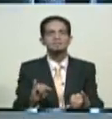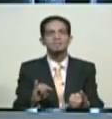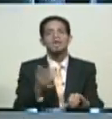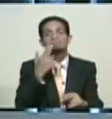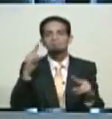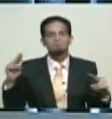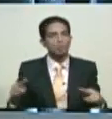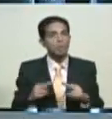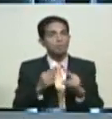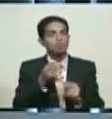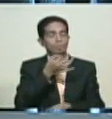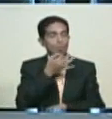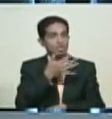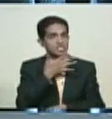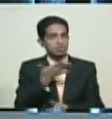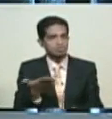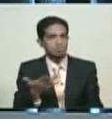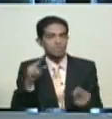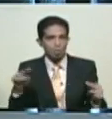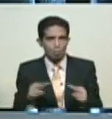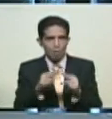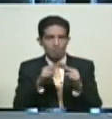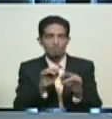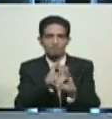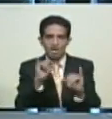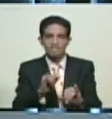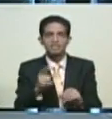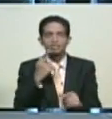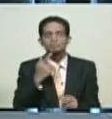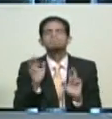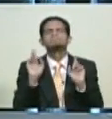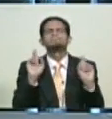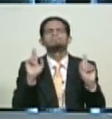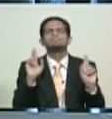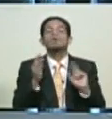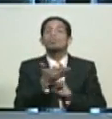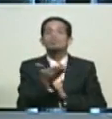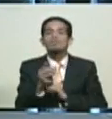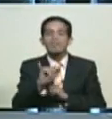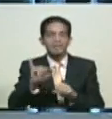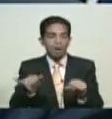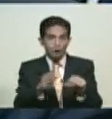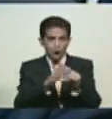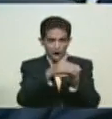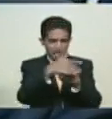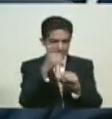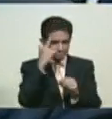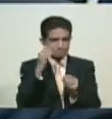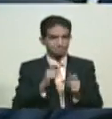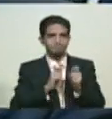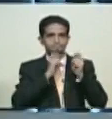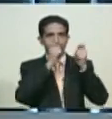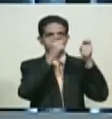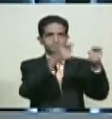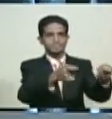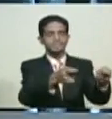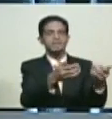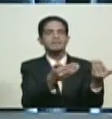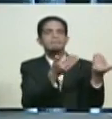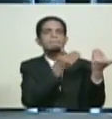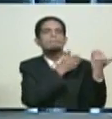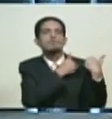un encuentro feliz y espero ministro rodríguez y será su responsabilidad que sea